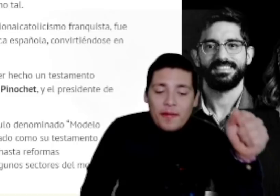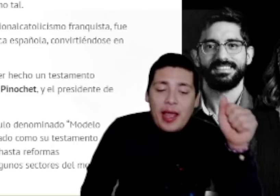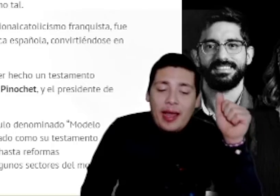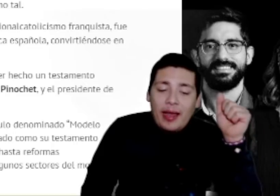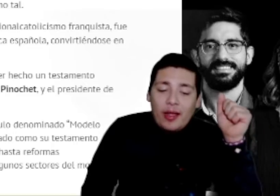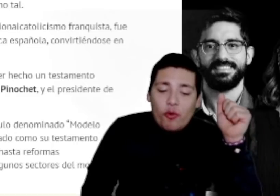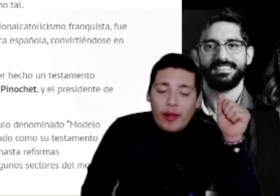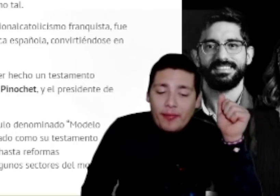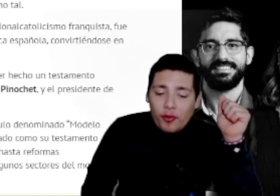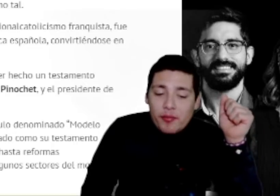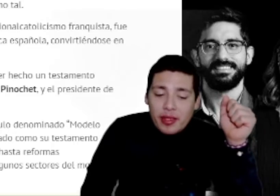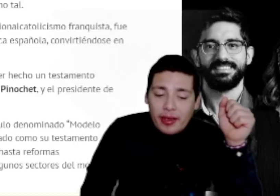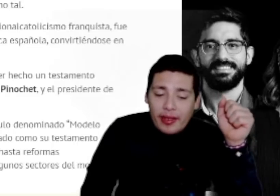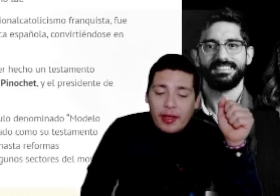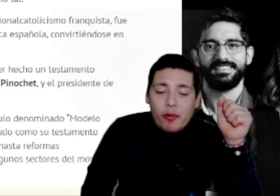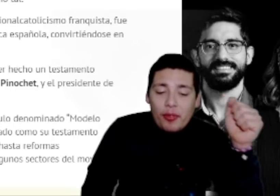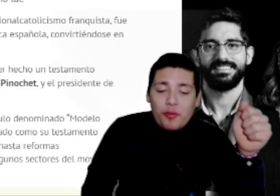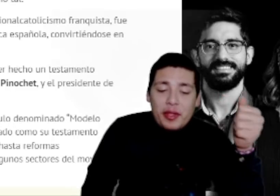Franco,